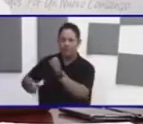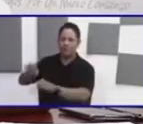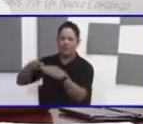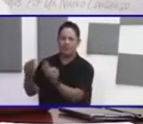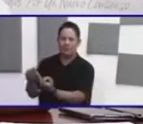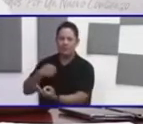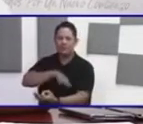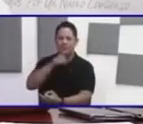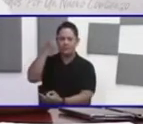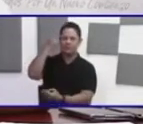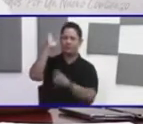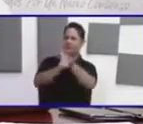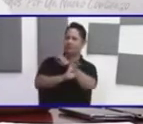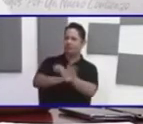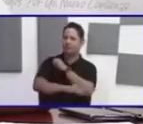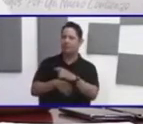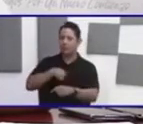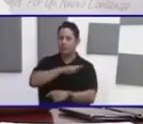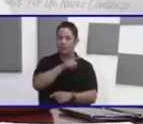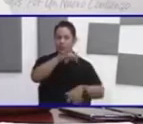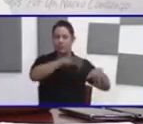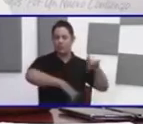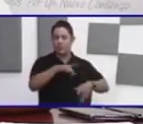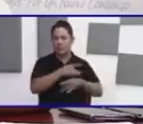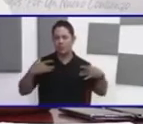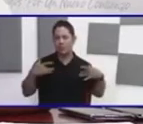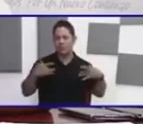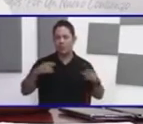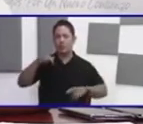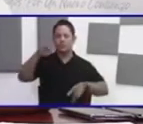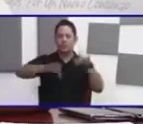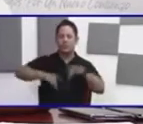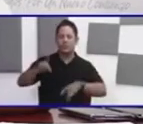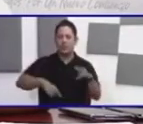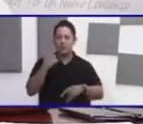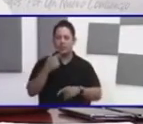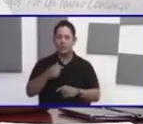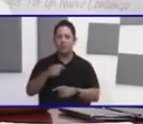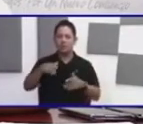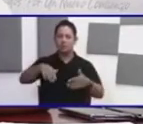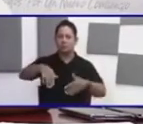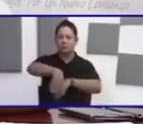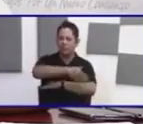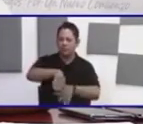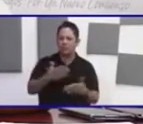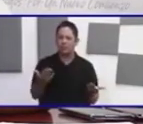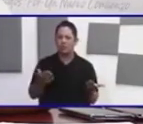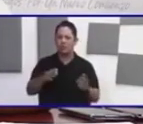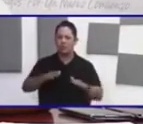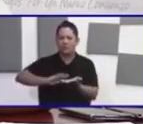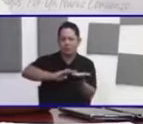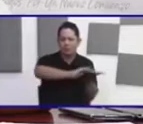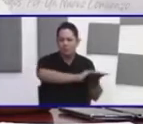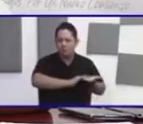análisis con el secretario de Salud, el secretario de Infraestructura, que lo hemos invitado también para que hable y nos acompañe sobre la